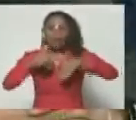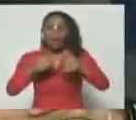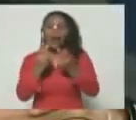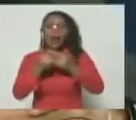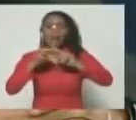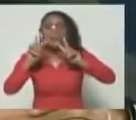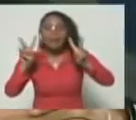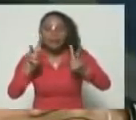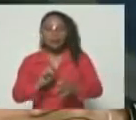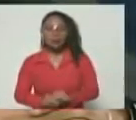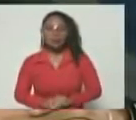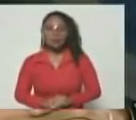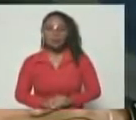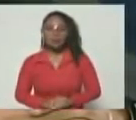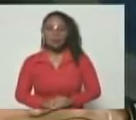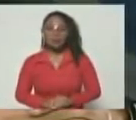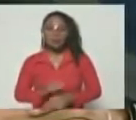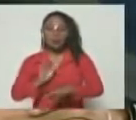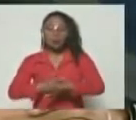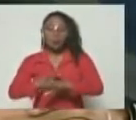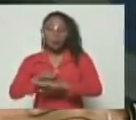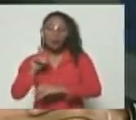pacífico. Por eso